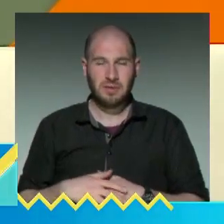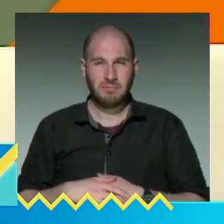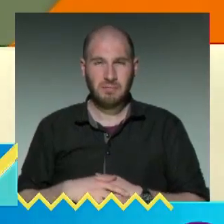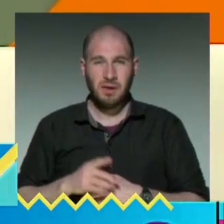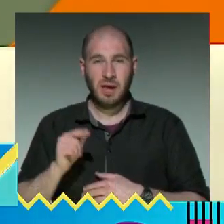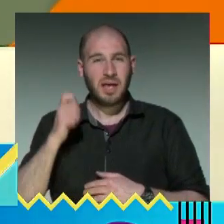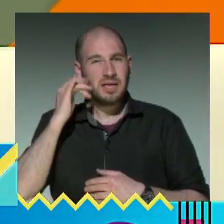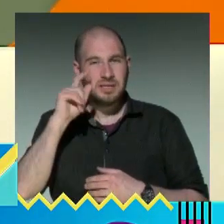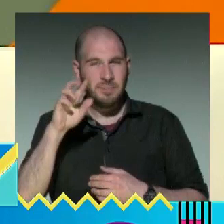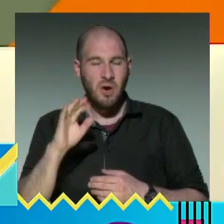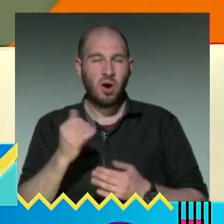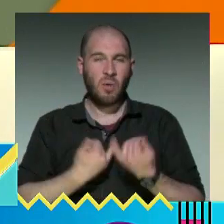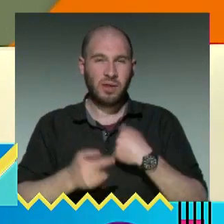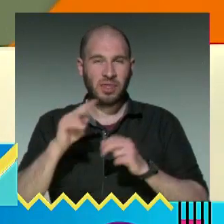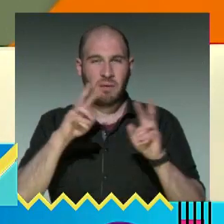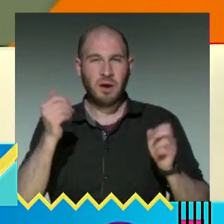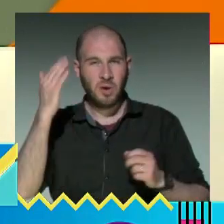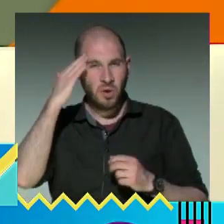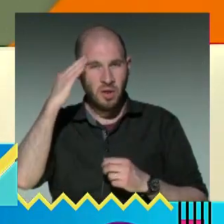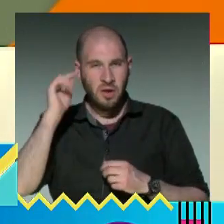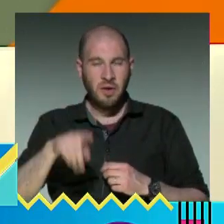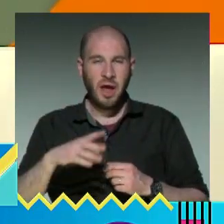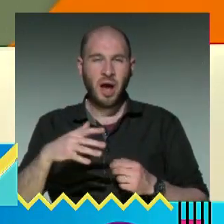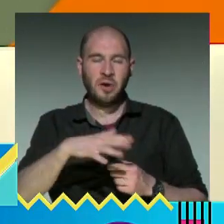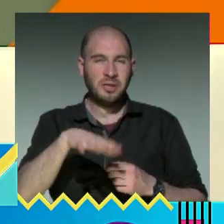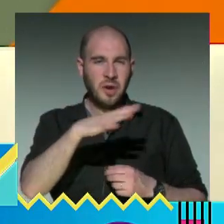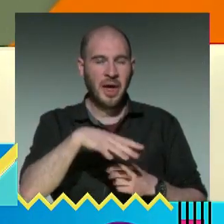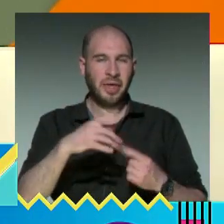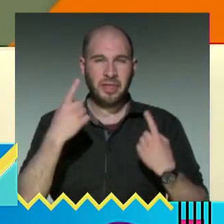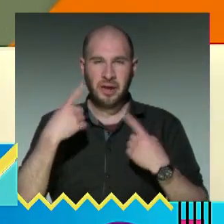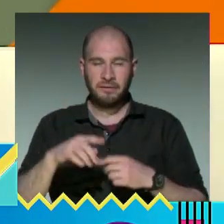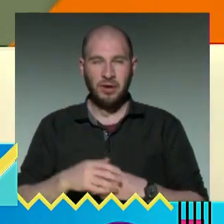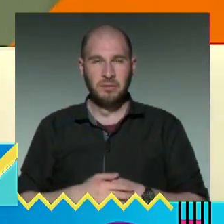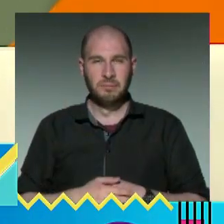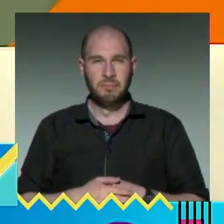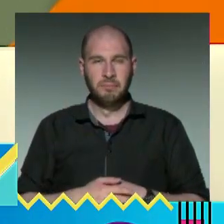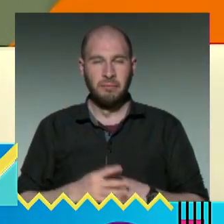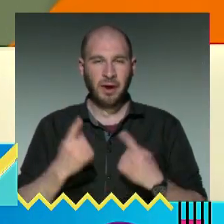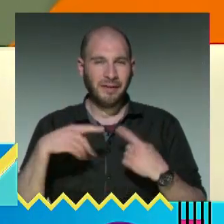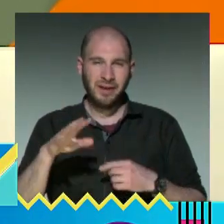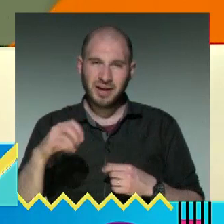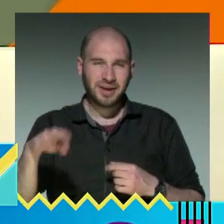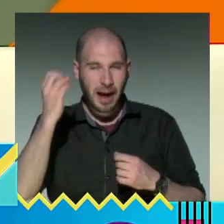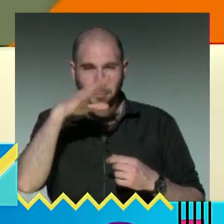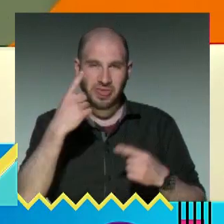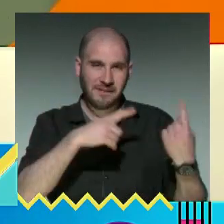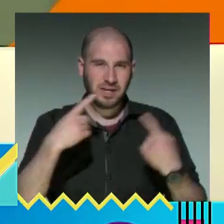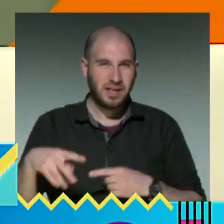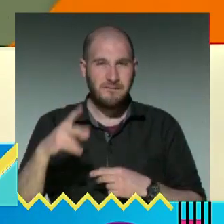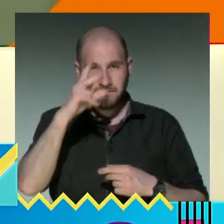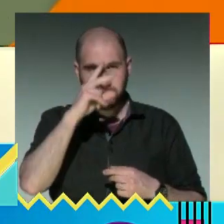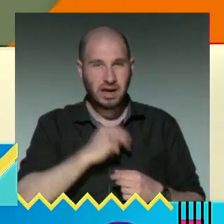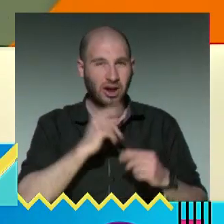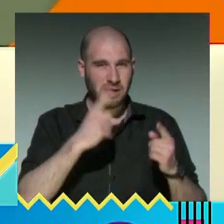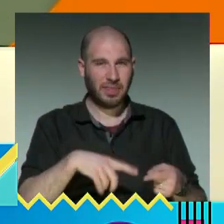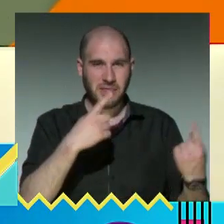decía Guillermo, el tema de la cultura en sí mismo, urbana, tiene una dinámica absolutamente distinta a la rural, donde los valores también son